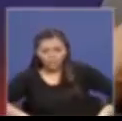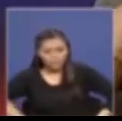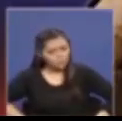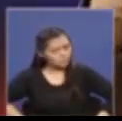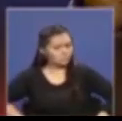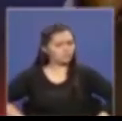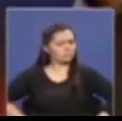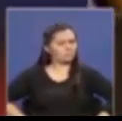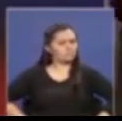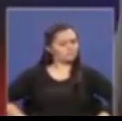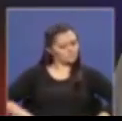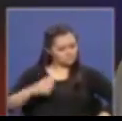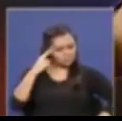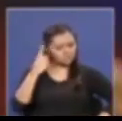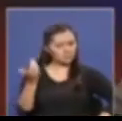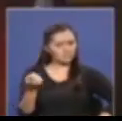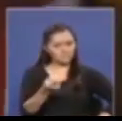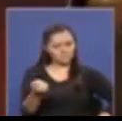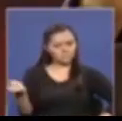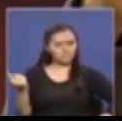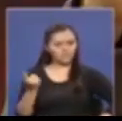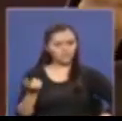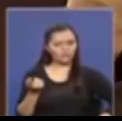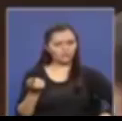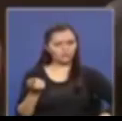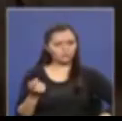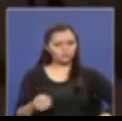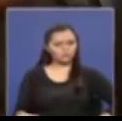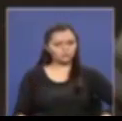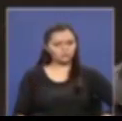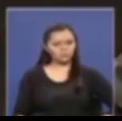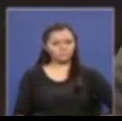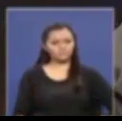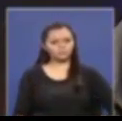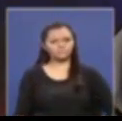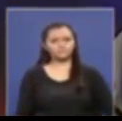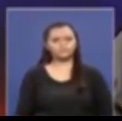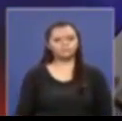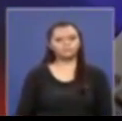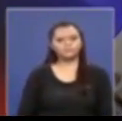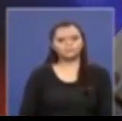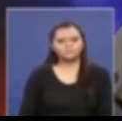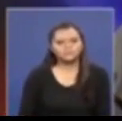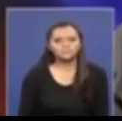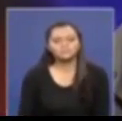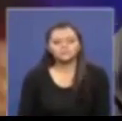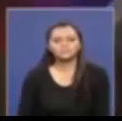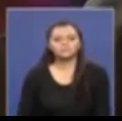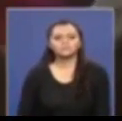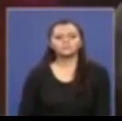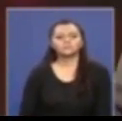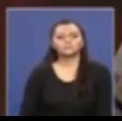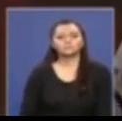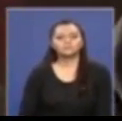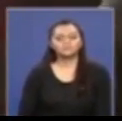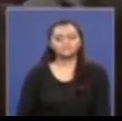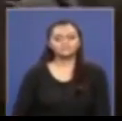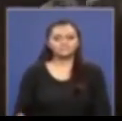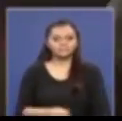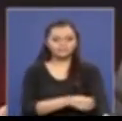compañero. Deben saber ustedes esas cosas. Y bien subsidiado. Veamos. Sigue, por